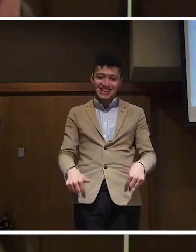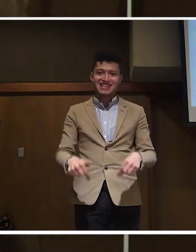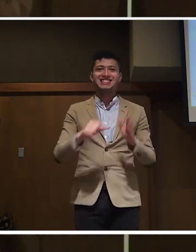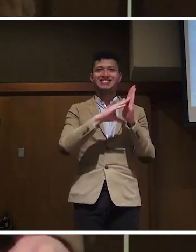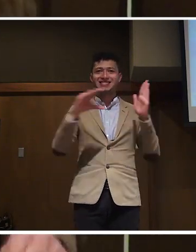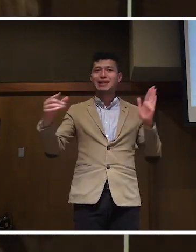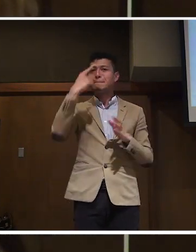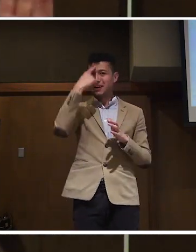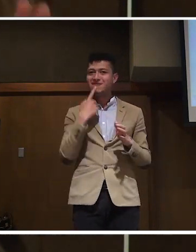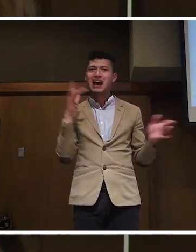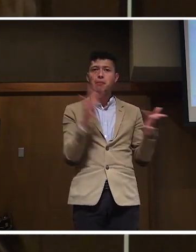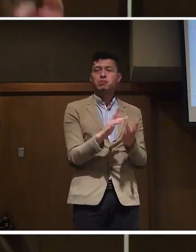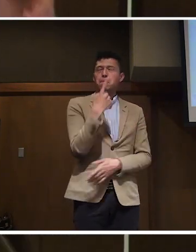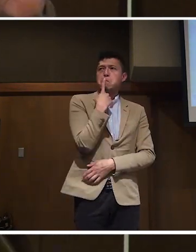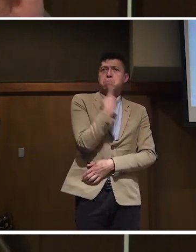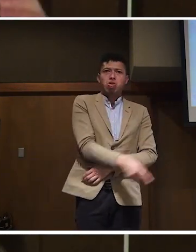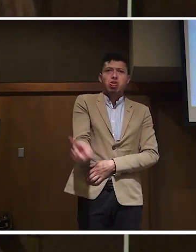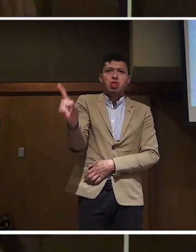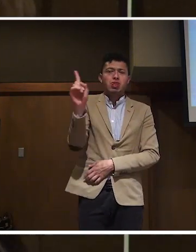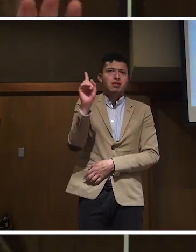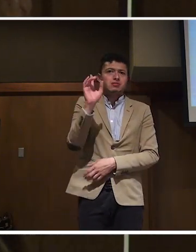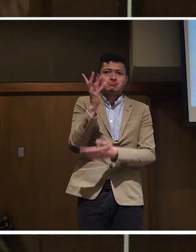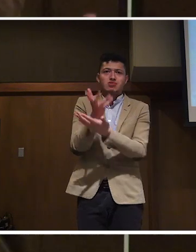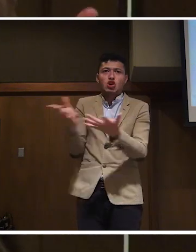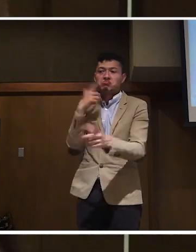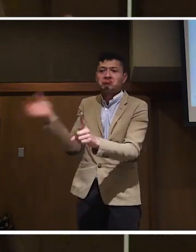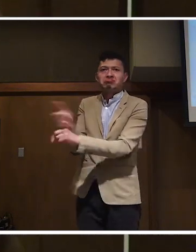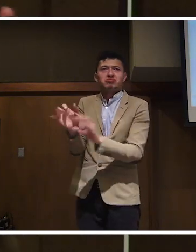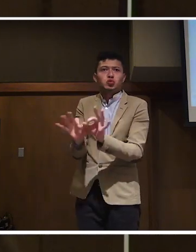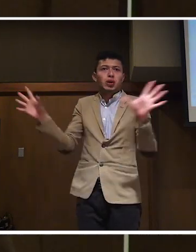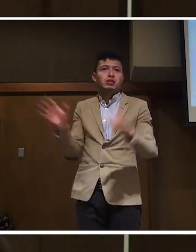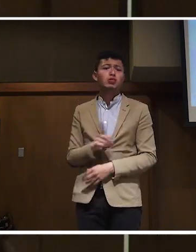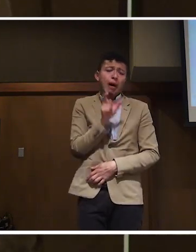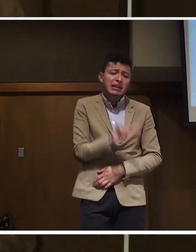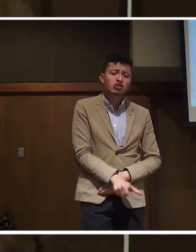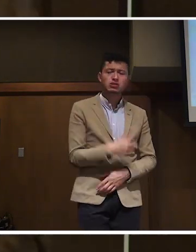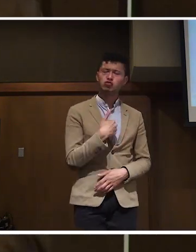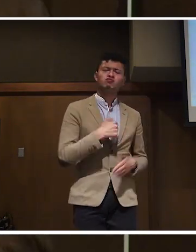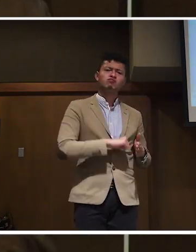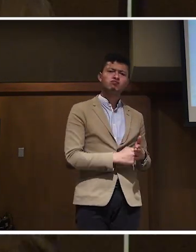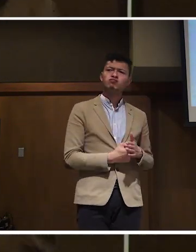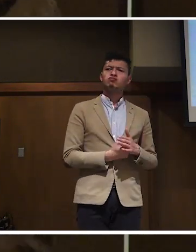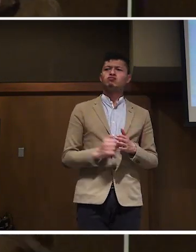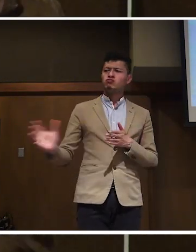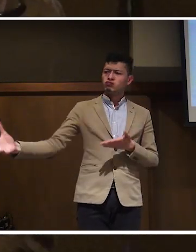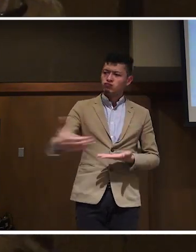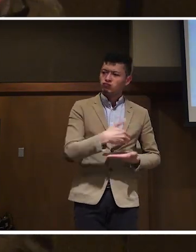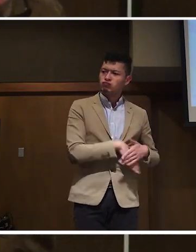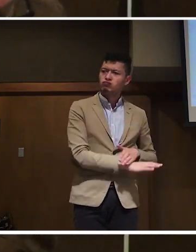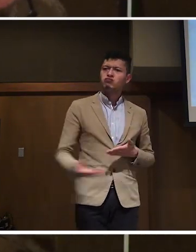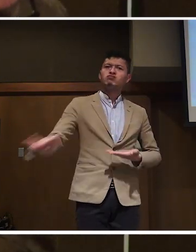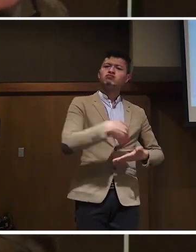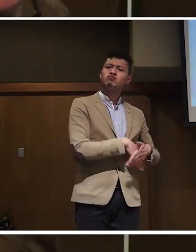un poco ese perfil. Es la colección del gomoso que acumuló un material determinado.